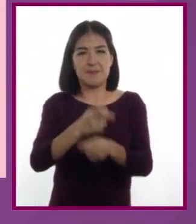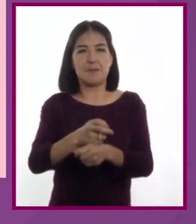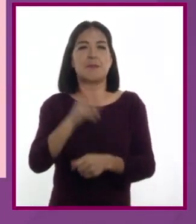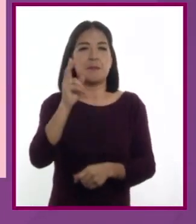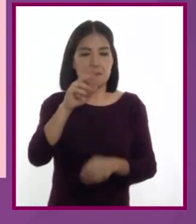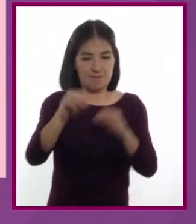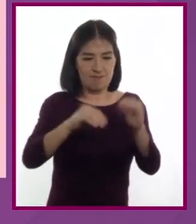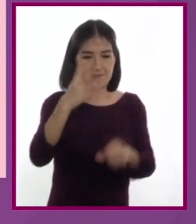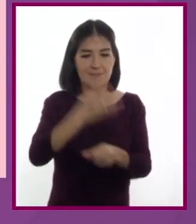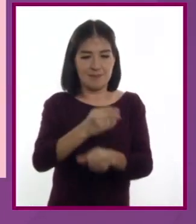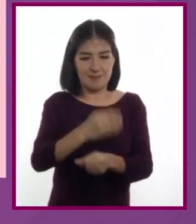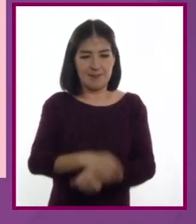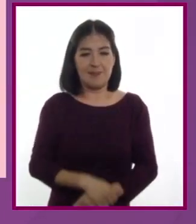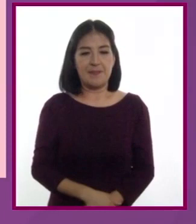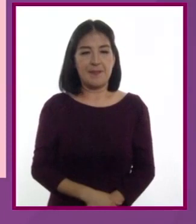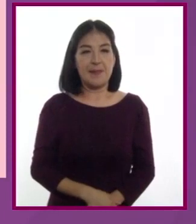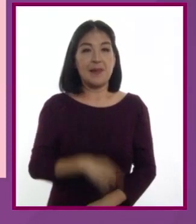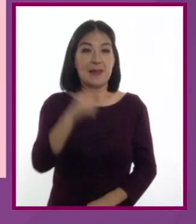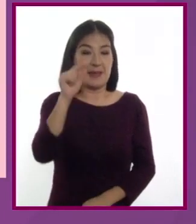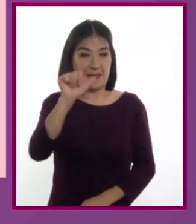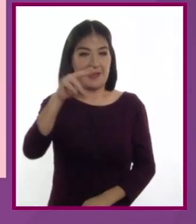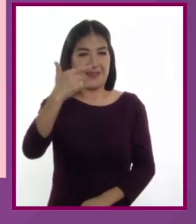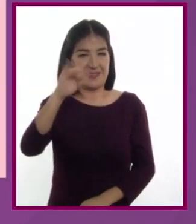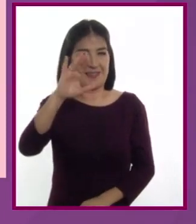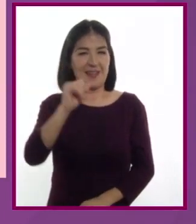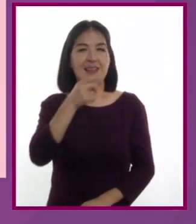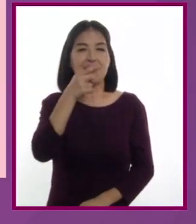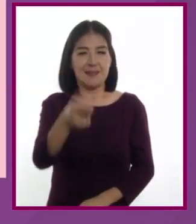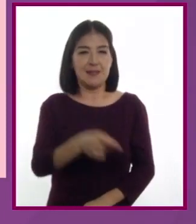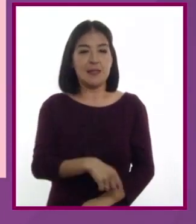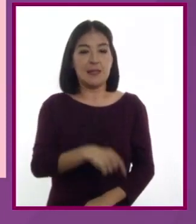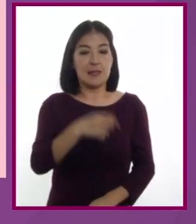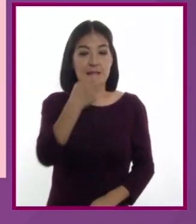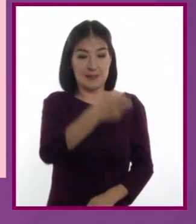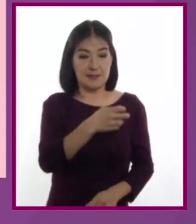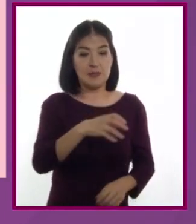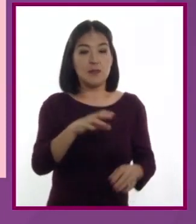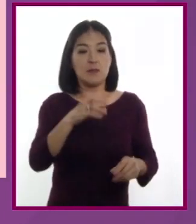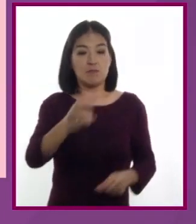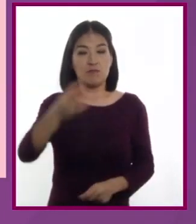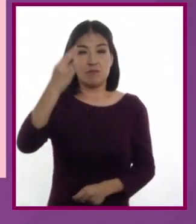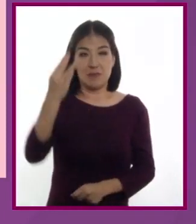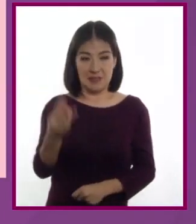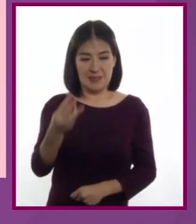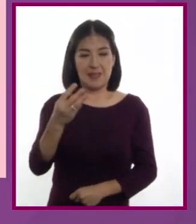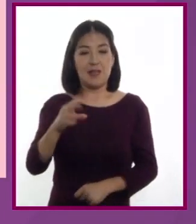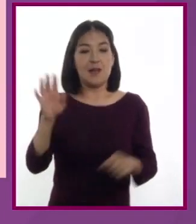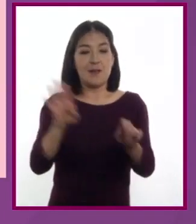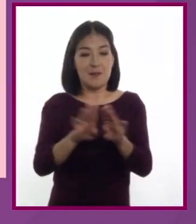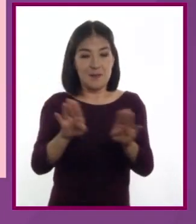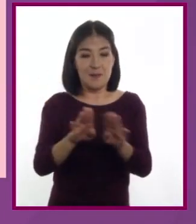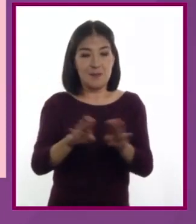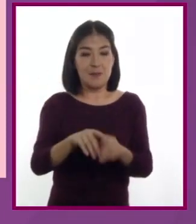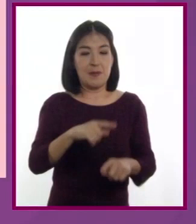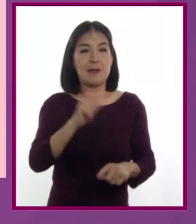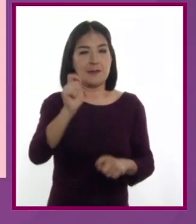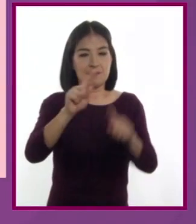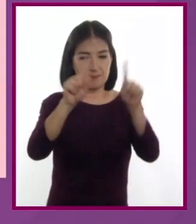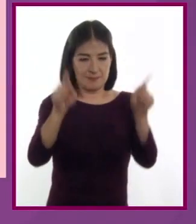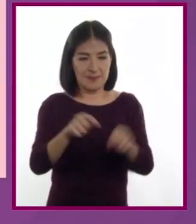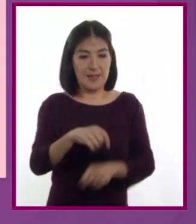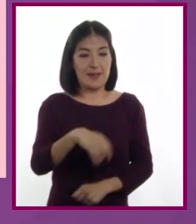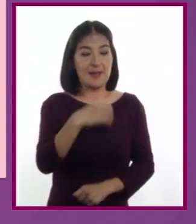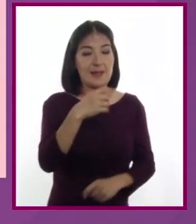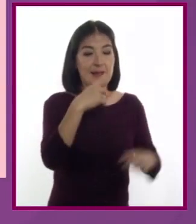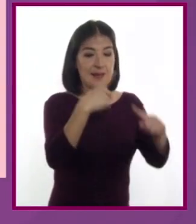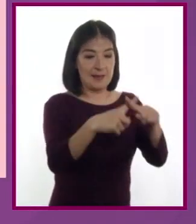ecuación. Ella dice: resto 3 en ambos lados de la igualdad, por lo que la ecuación queda